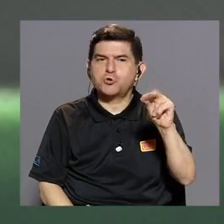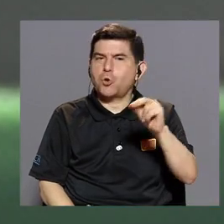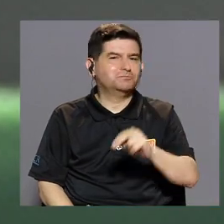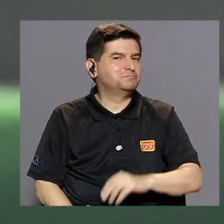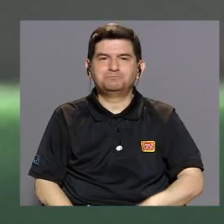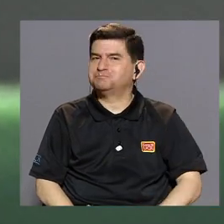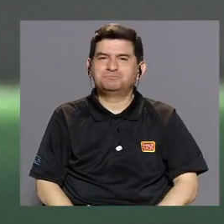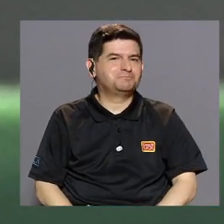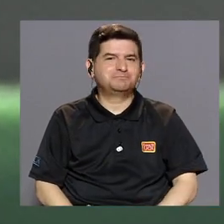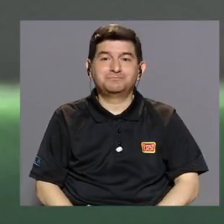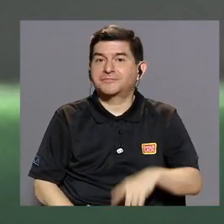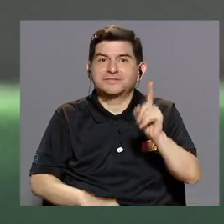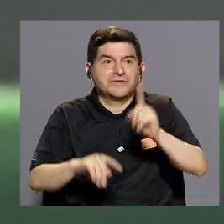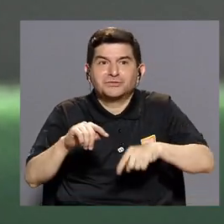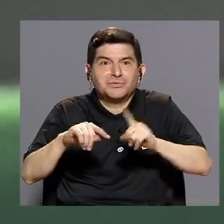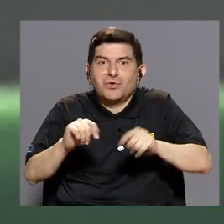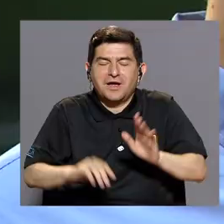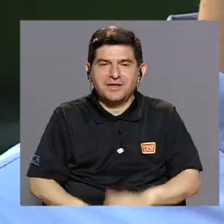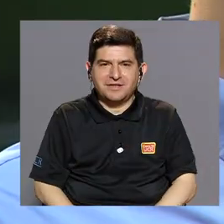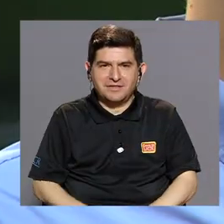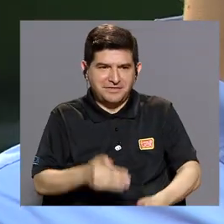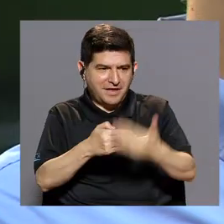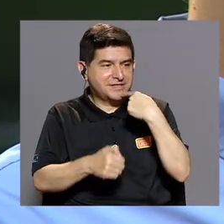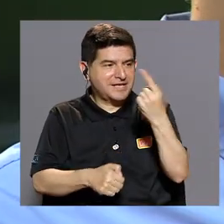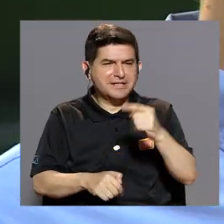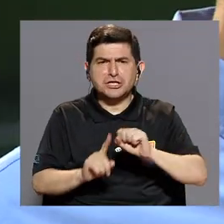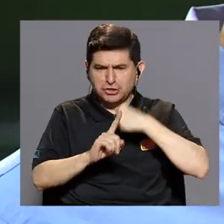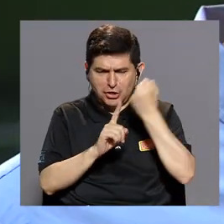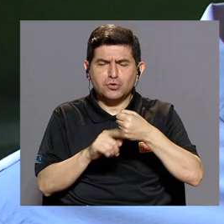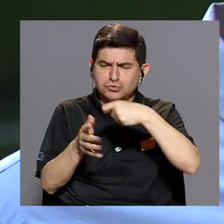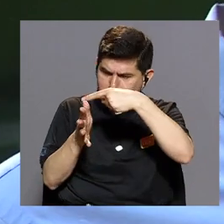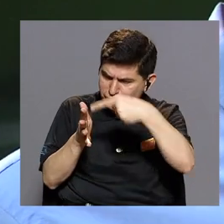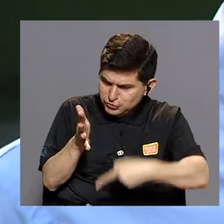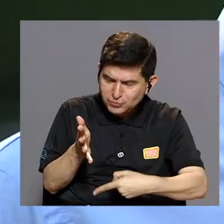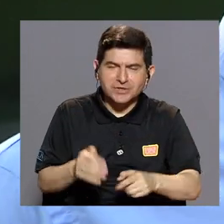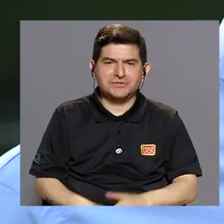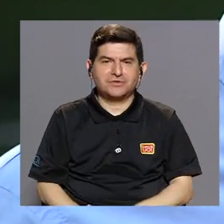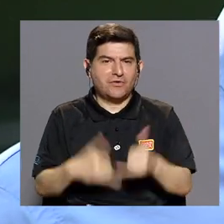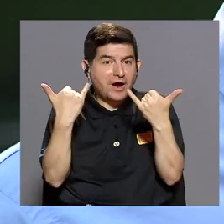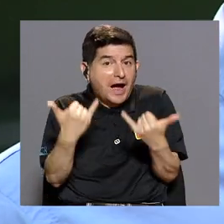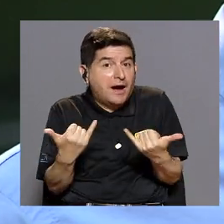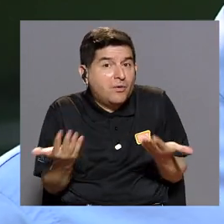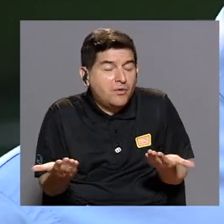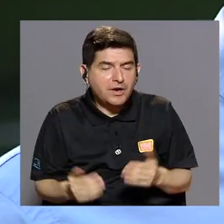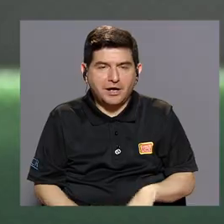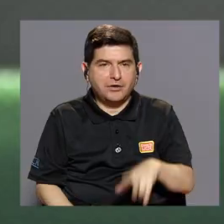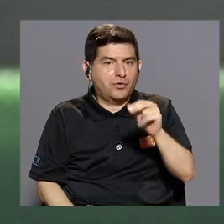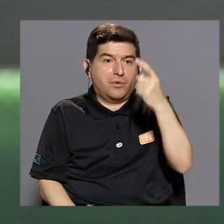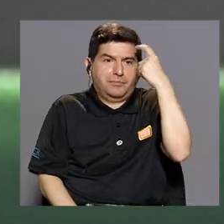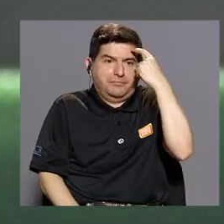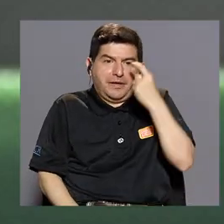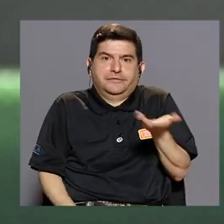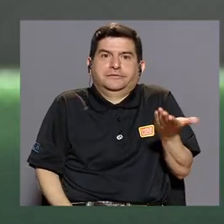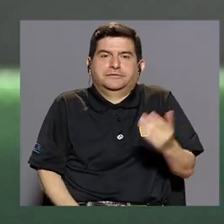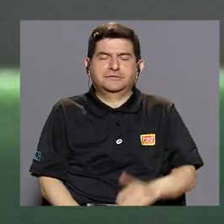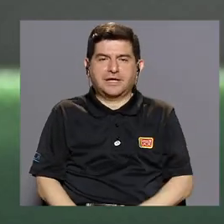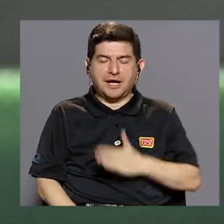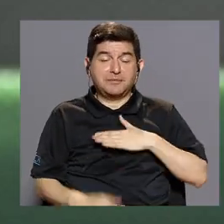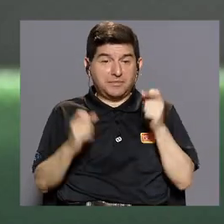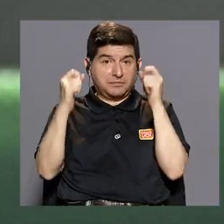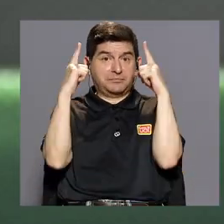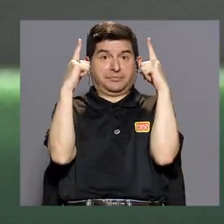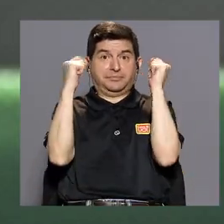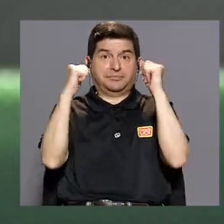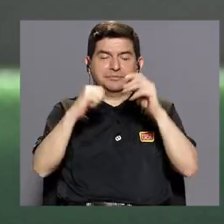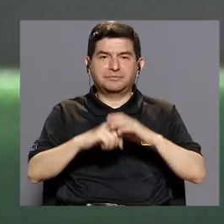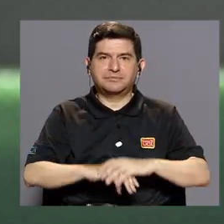Yo no lo pensé. Yo digo, dije, porque no puede ser. En el anterior usted dijo, estas son las condiciones aquí. Sí, no, es que ya... imagínate. Claro, sí me impresionó